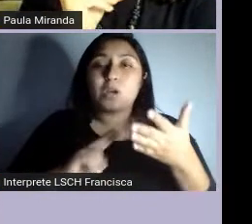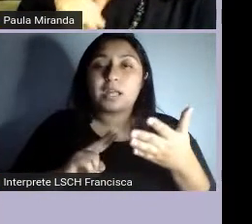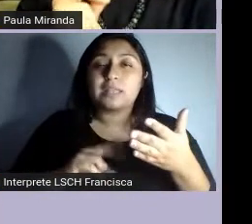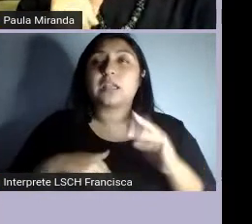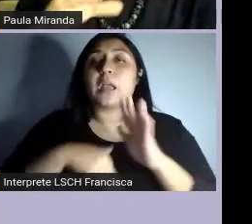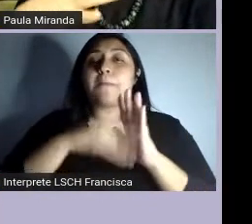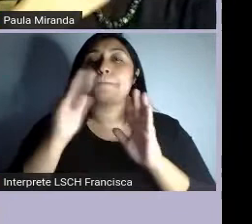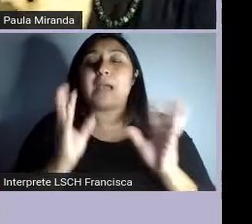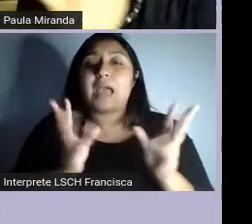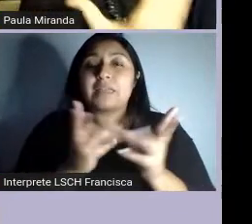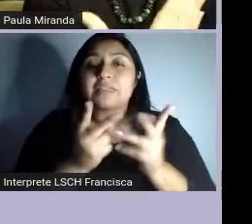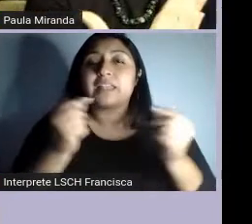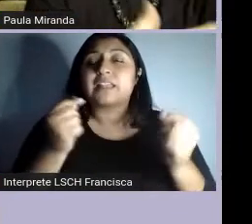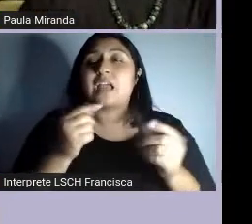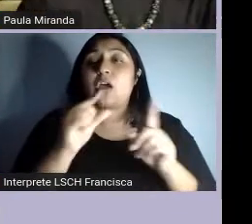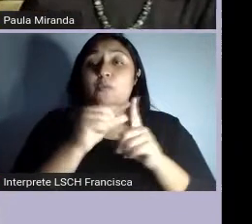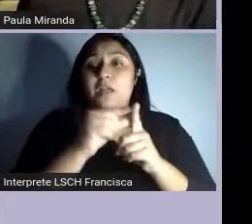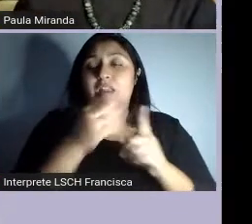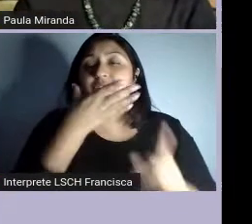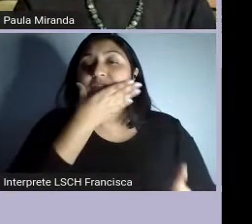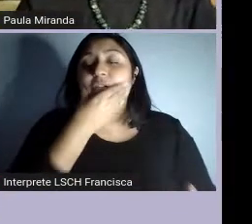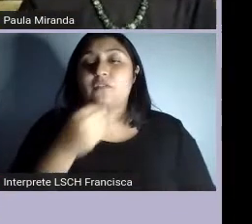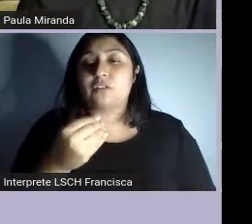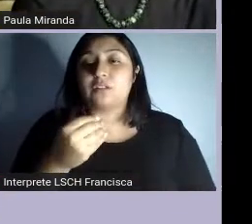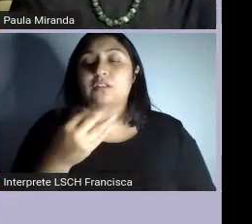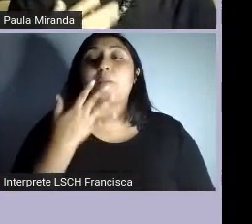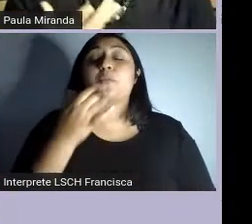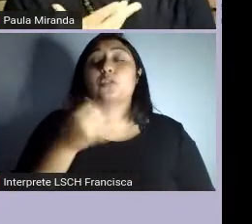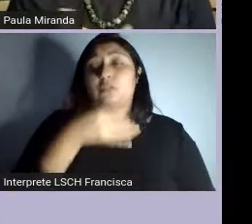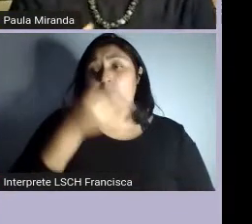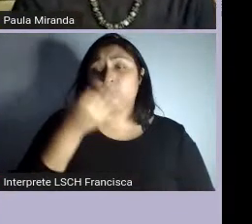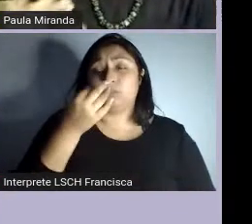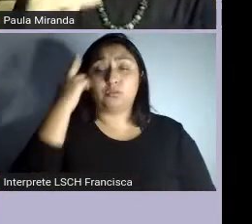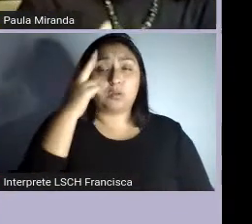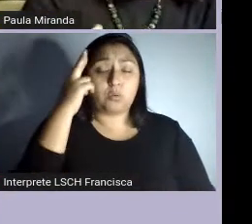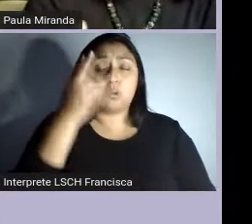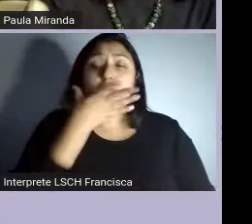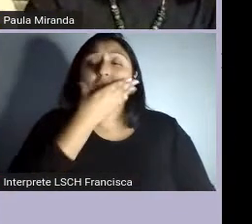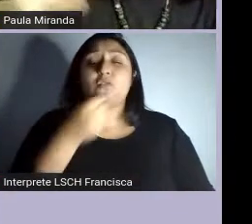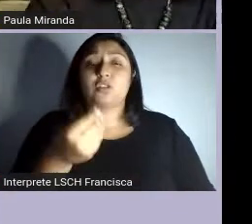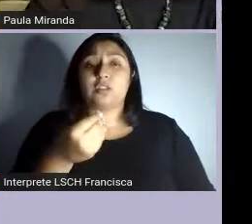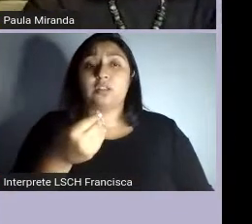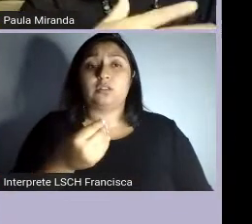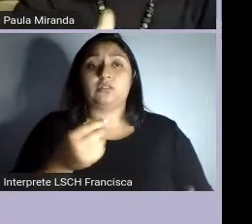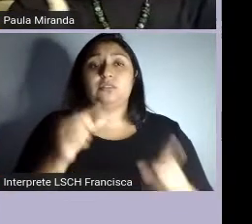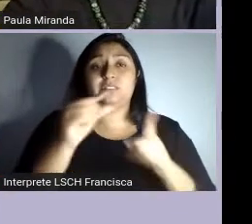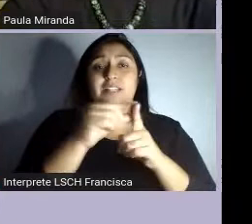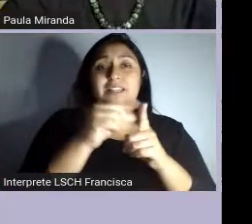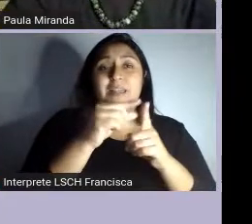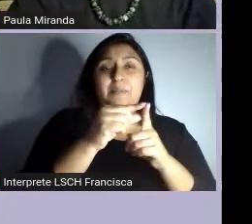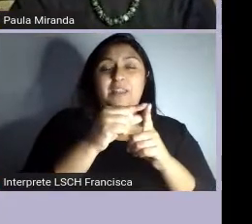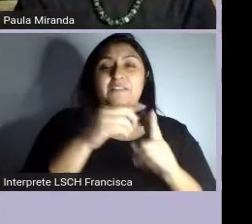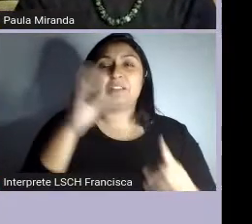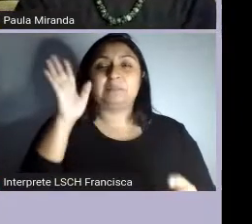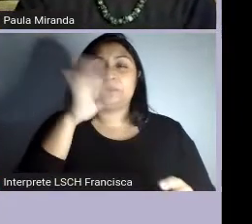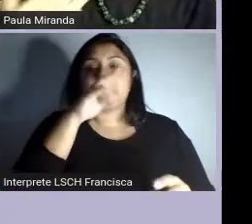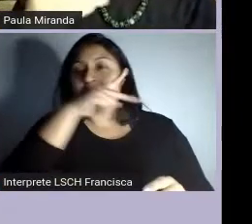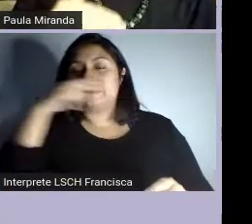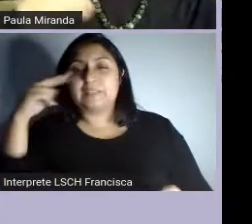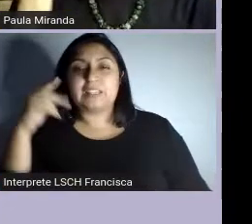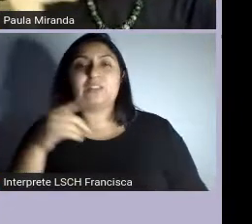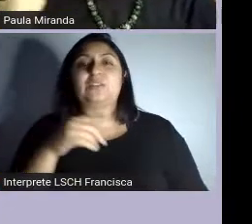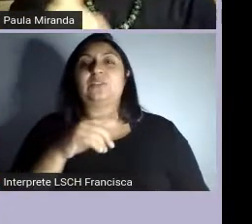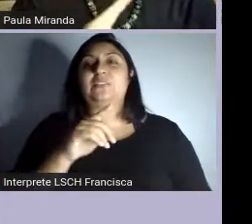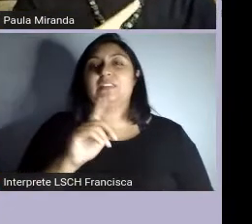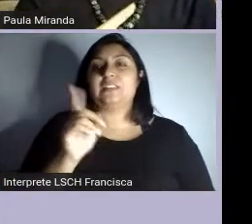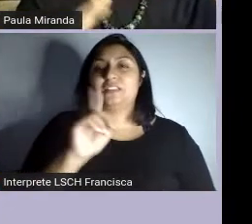delicado, hay palabras más hermosas, porque está hablando de un recuerdo muy hermoso que el del padre, entonces las palabras hedionda, miona, como que no le vienen tanto. Y dice,